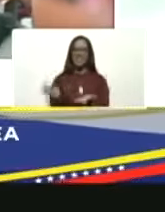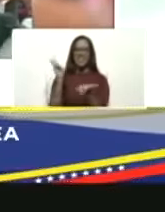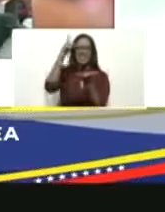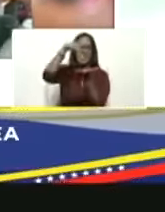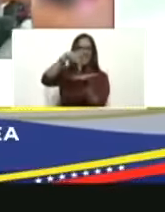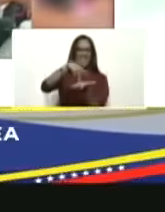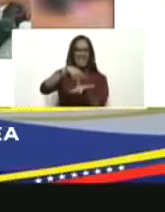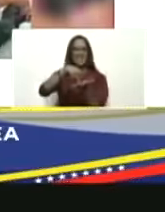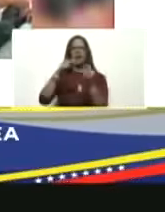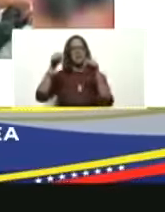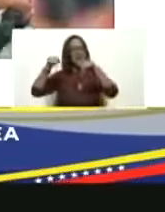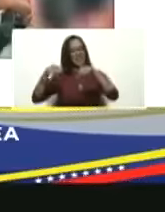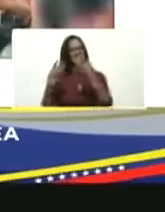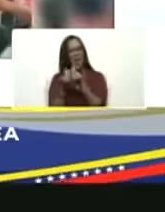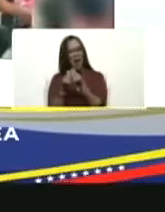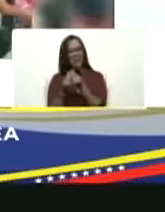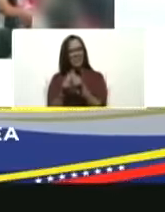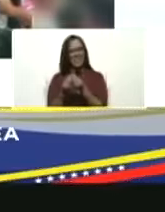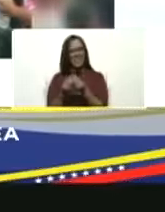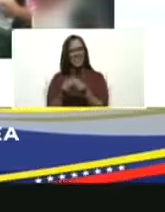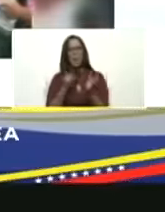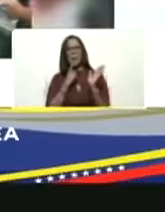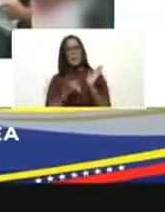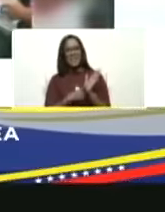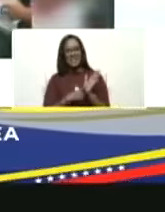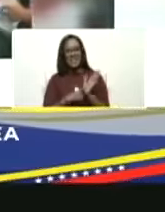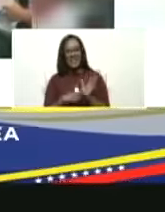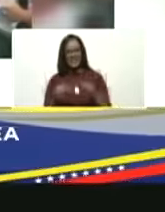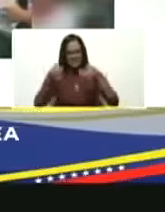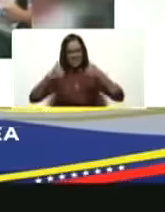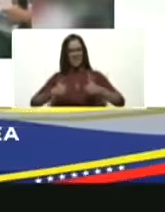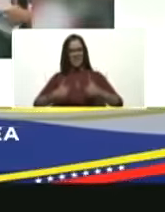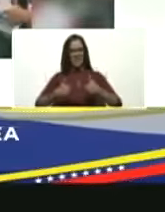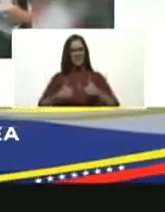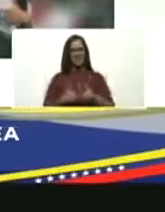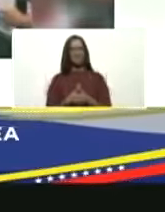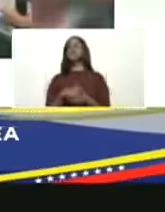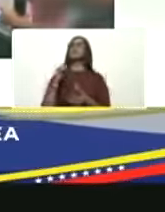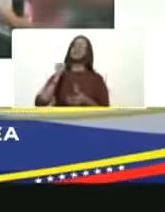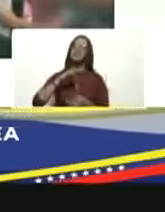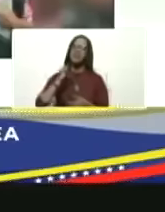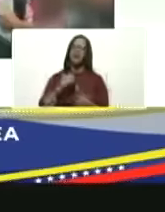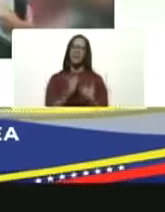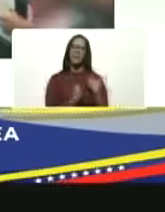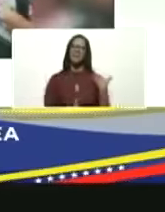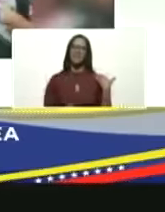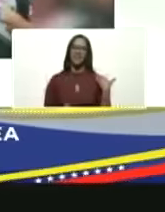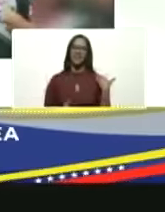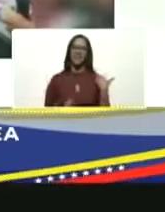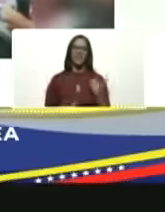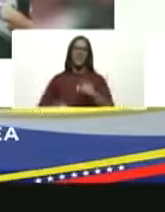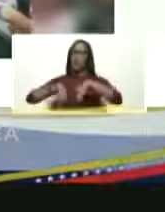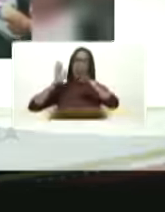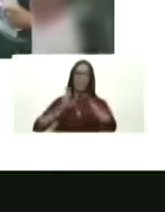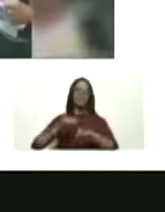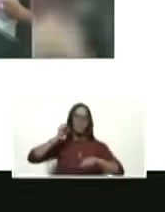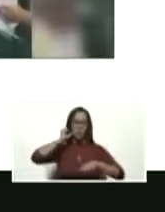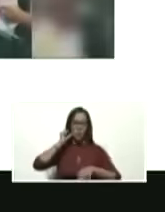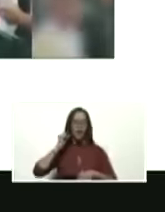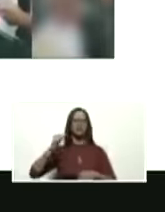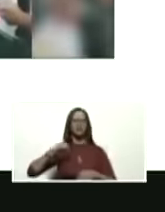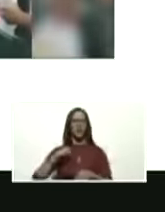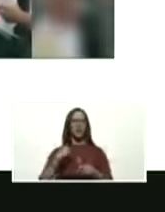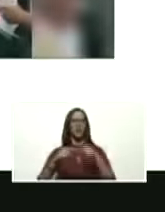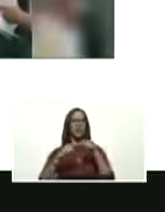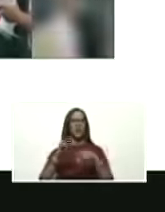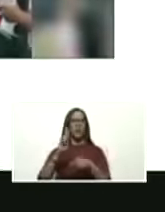mira. Y aquí está, mira, completica y entera. Ay, Así es, presidente. Cuente con esta mujer. Soy coordinadora de